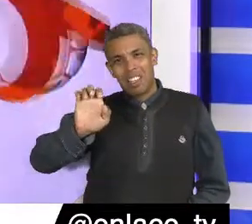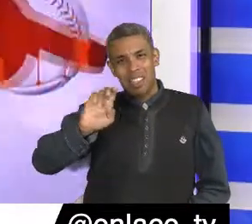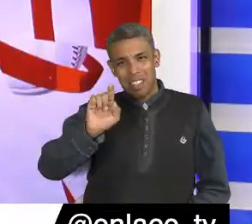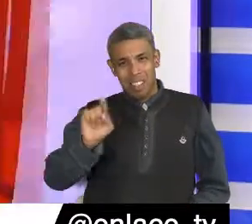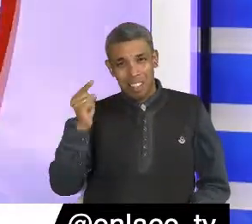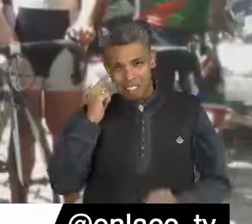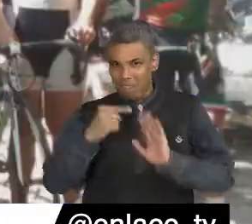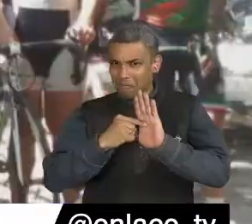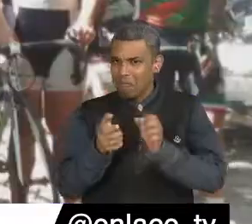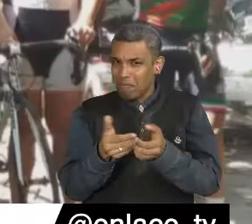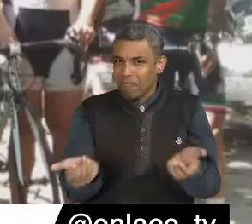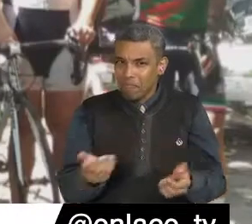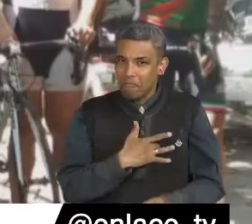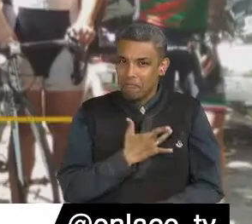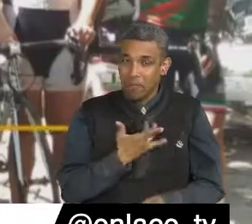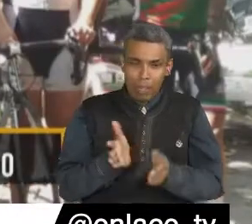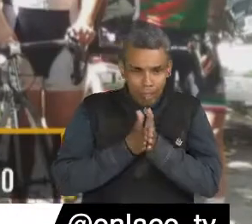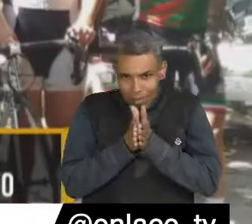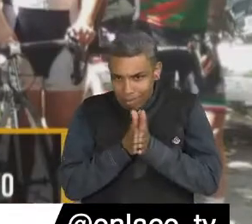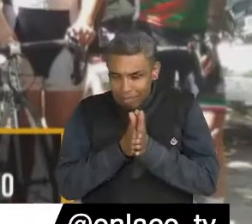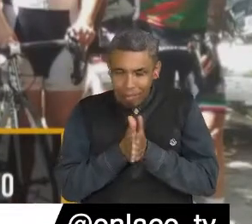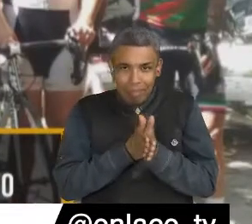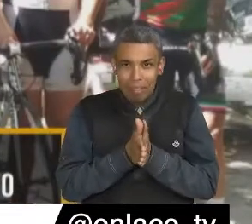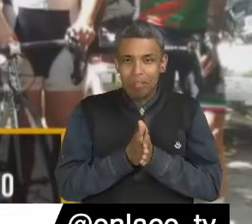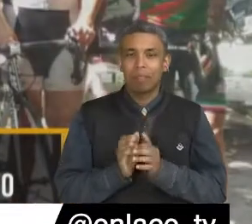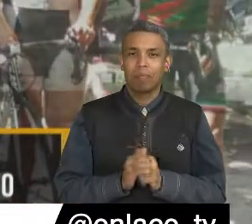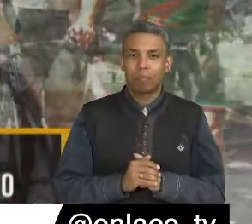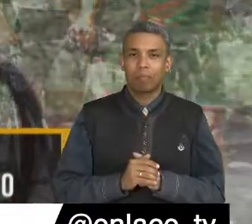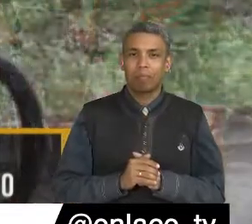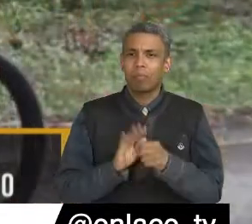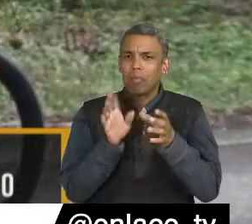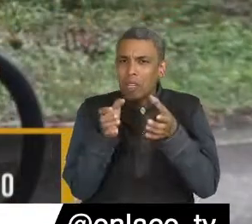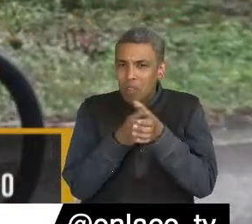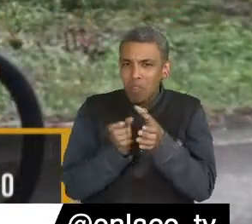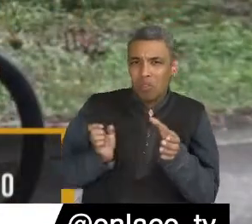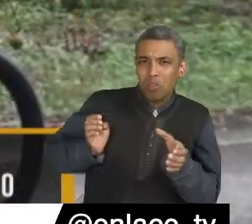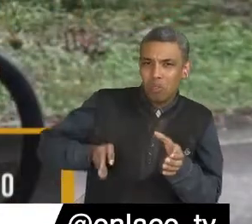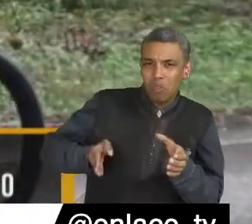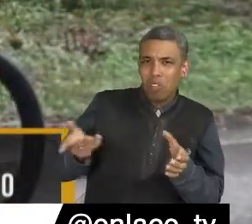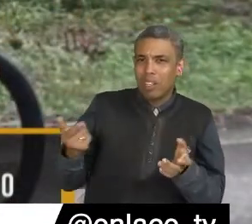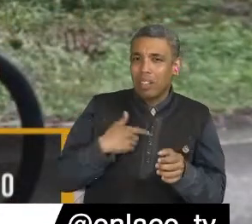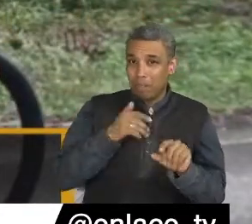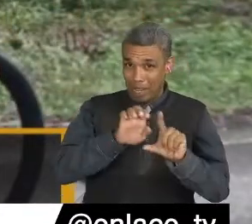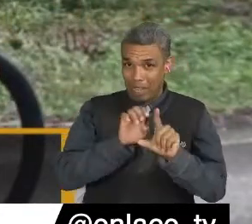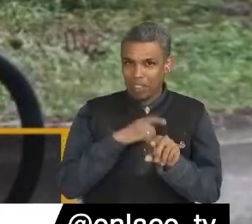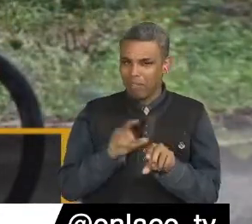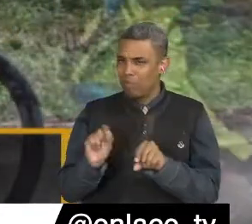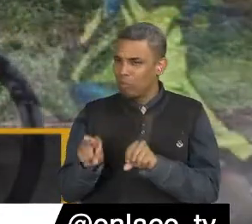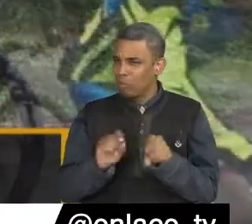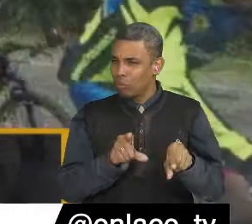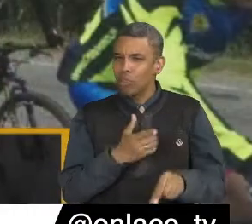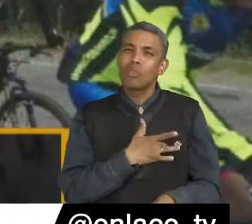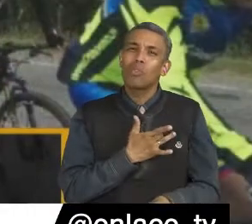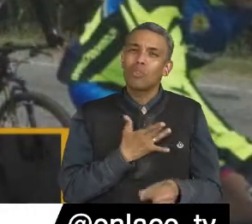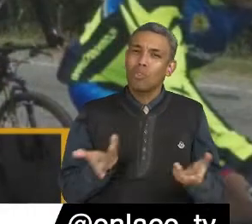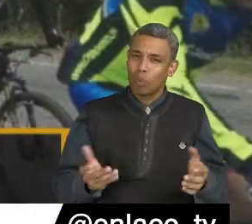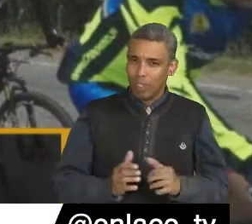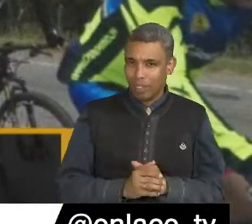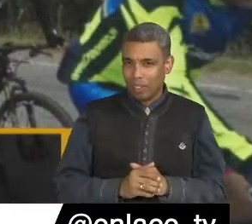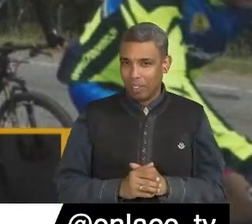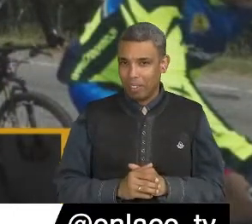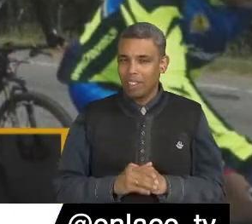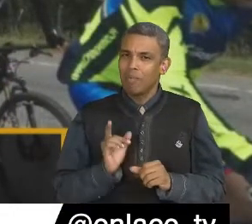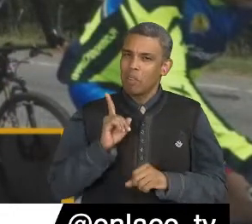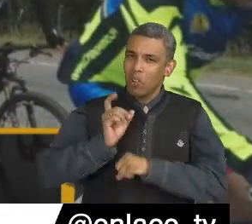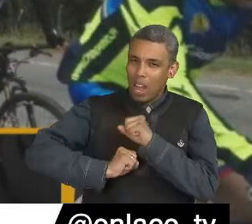15. Enlace Noticias dialogó con otros integrantes del Club Yariguíes sobre la importancia que para ellos tiene la travesía que cada año realiza esta